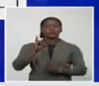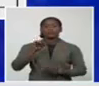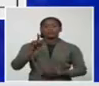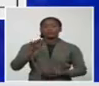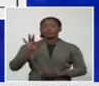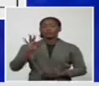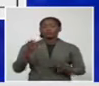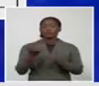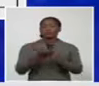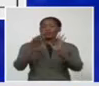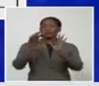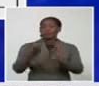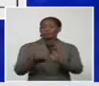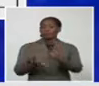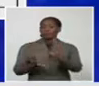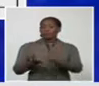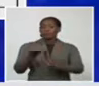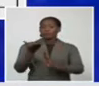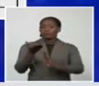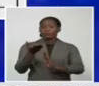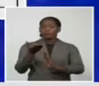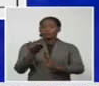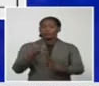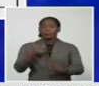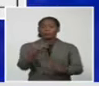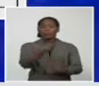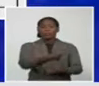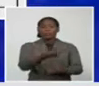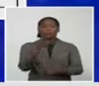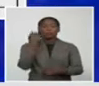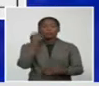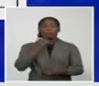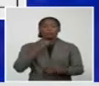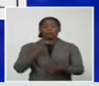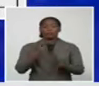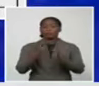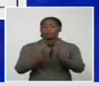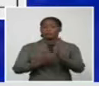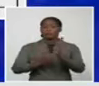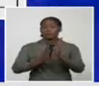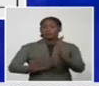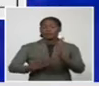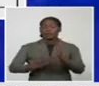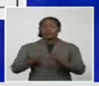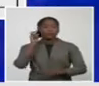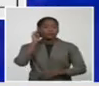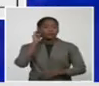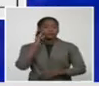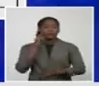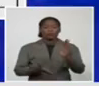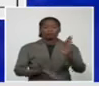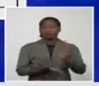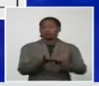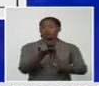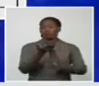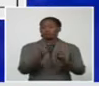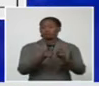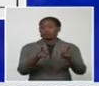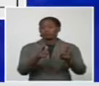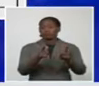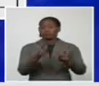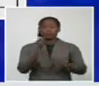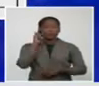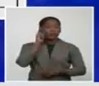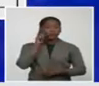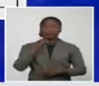confirmados que el mes de febrero, que ya había sido la cifra más alta que habíamos tenido. Es